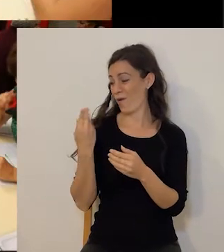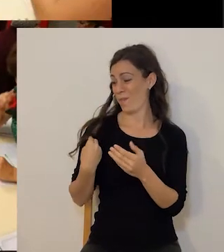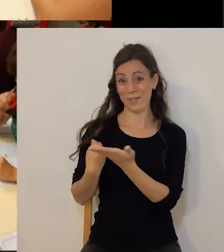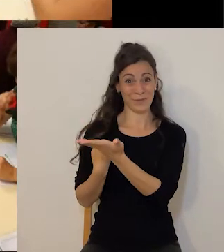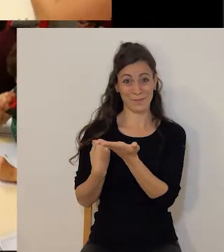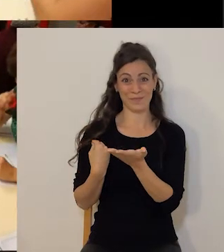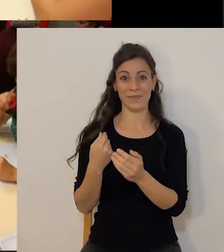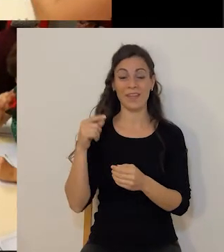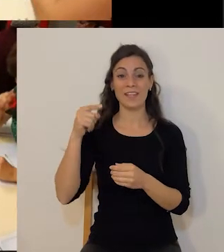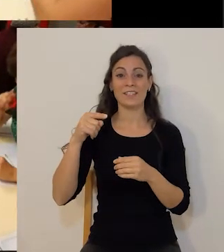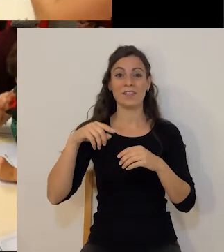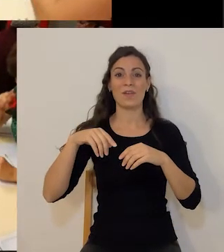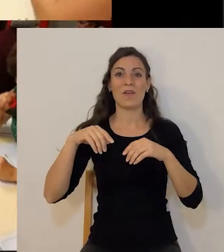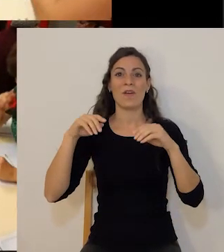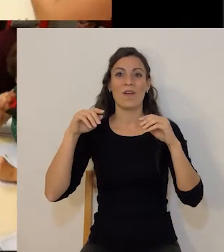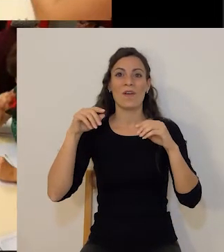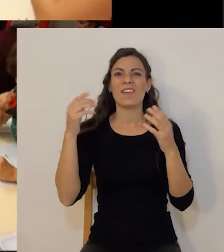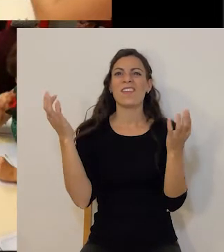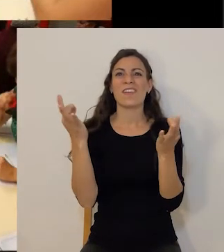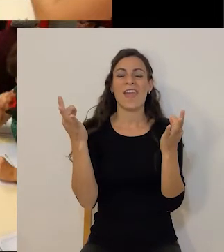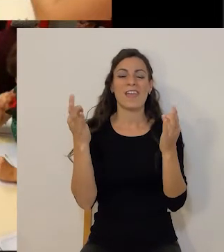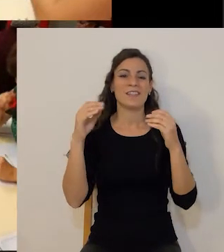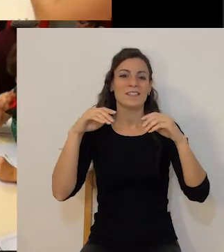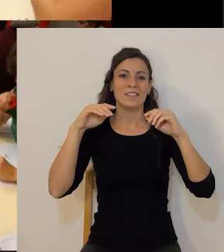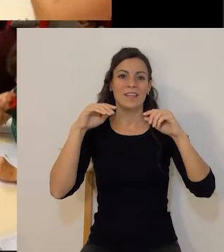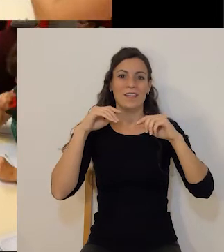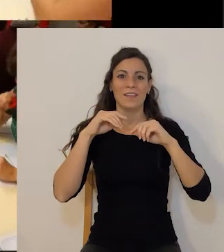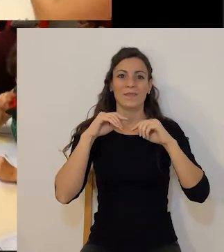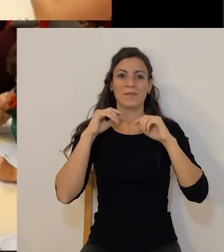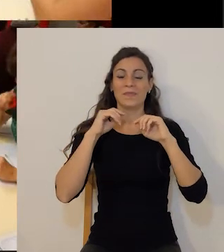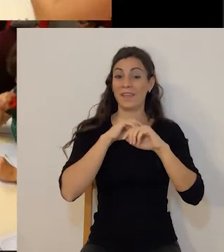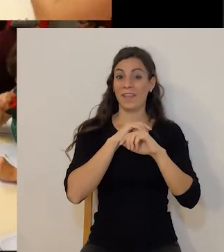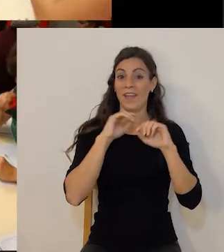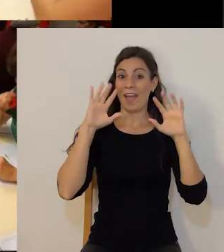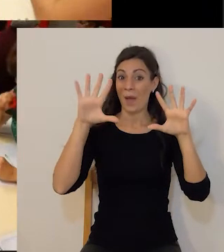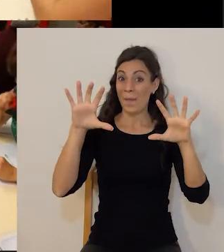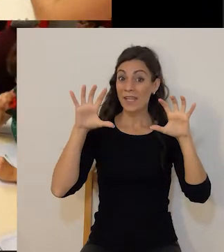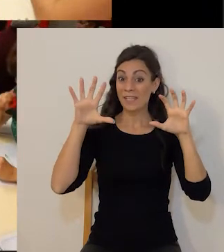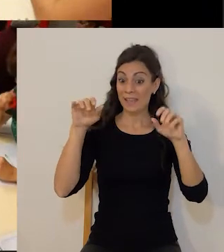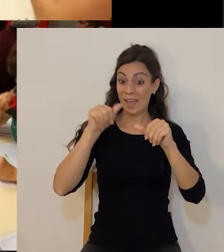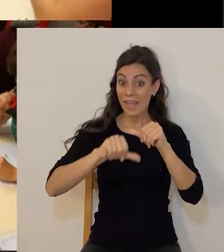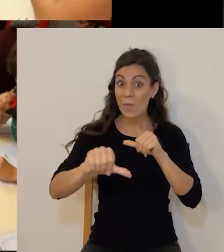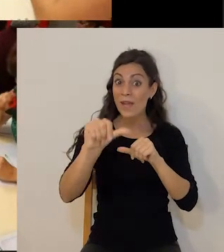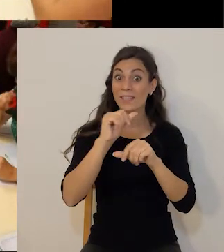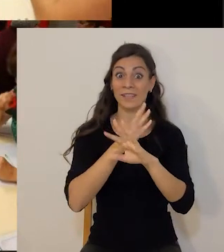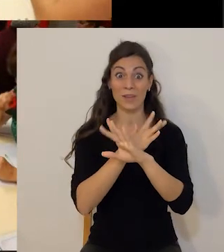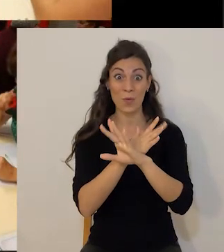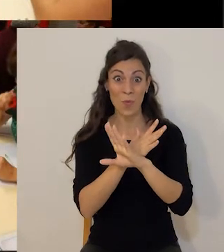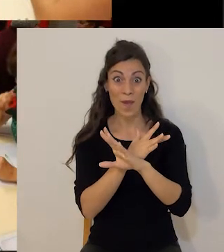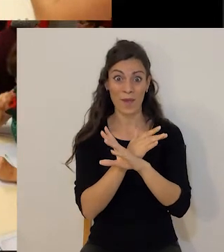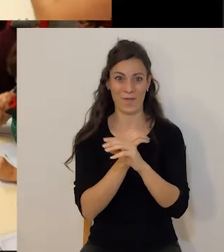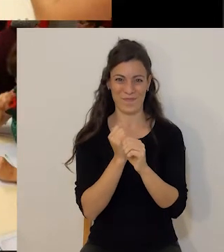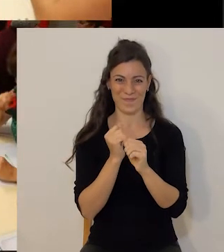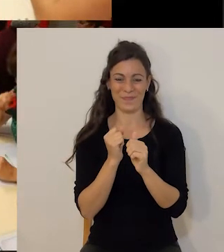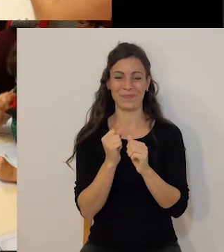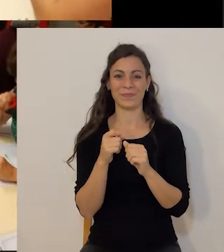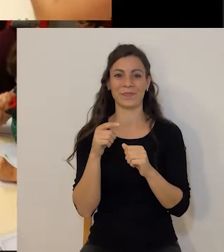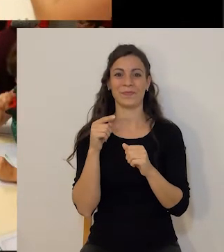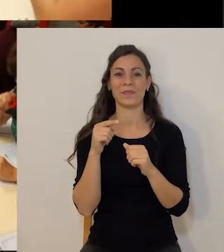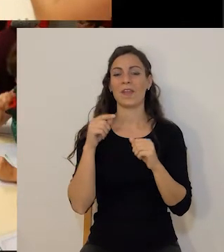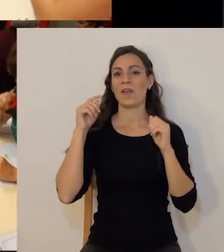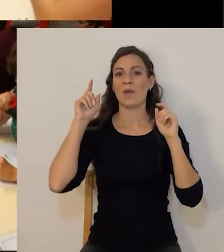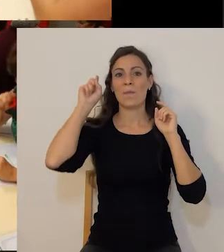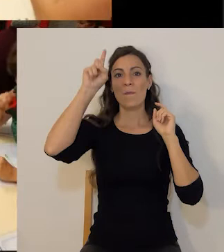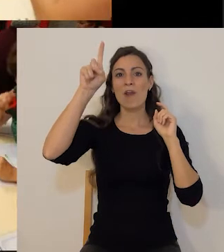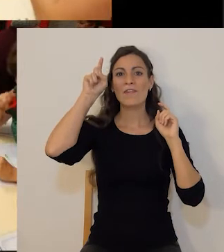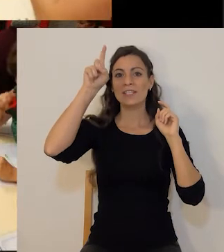fijaros, estos son formaciones de juegos, de aprendizaje basado en juegos. Son formaciones a